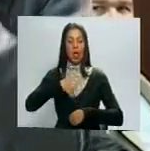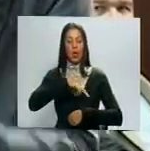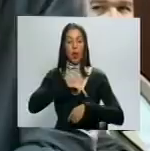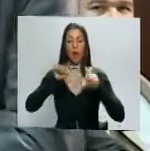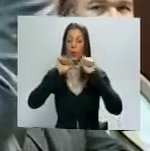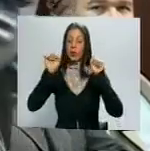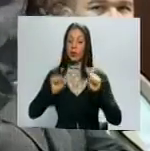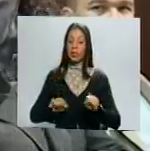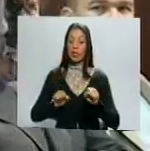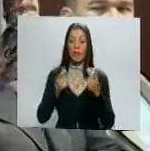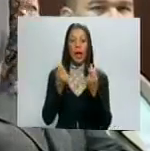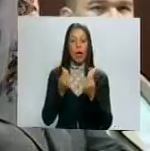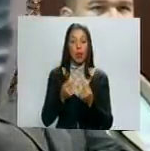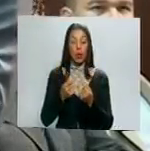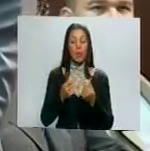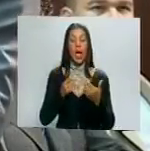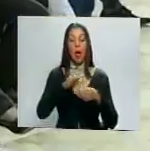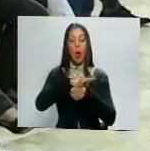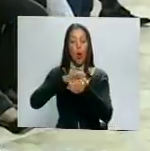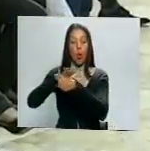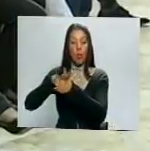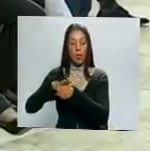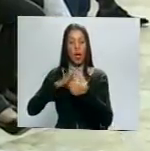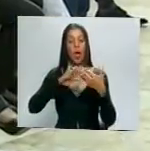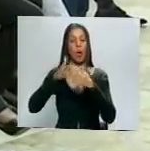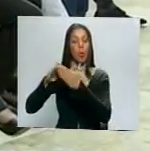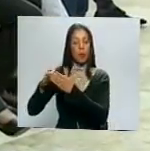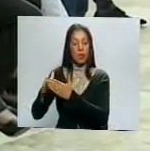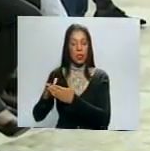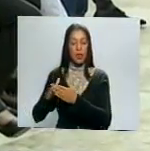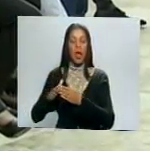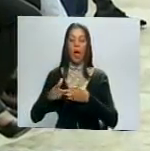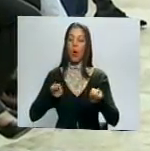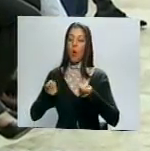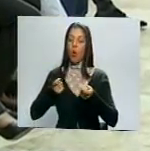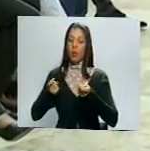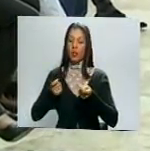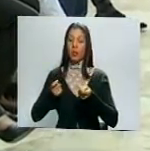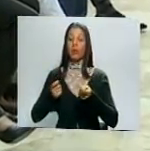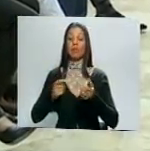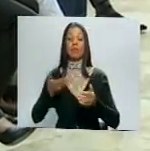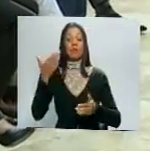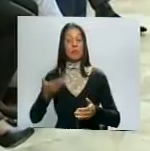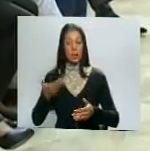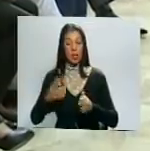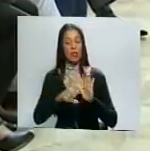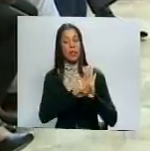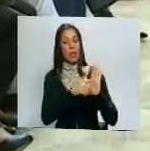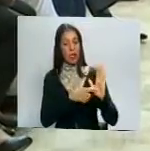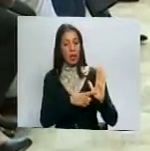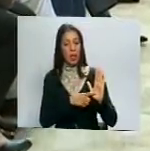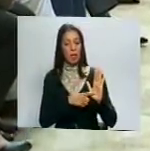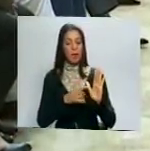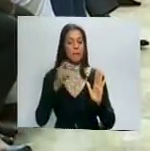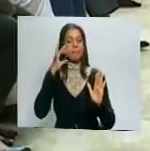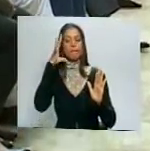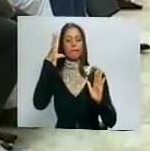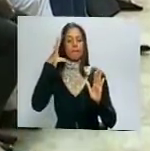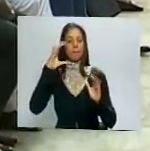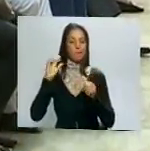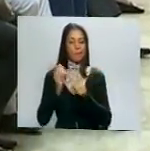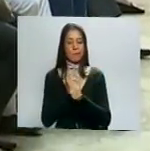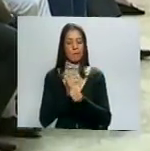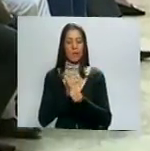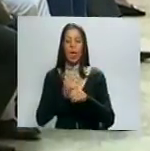sistema económico comunal. No vemos otra estrategia más efectiva que establecer